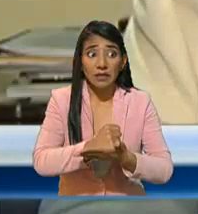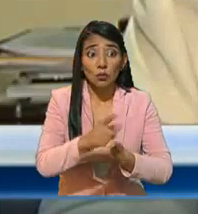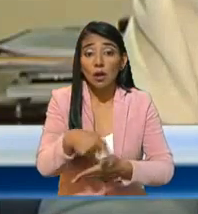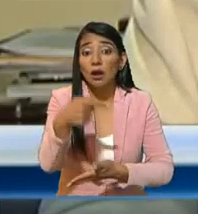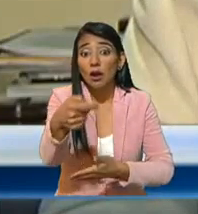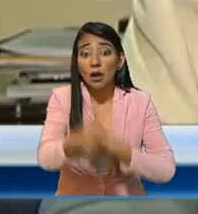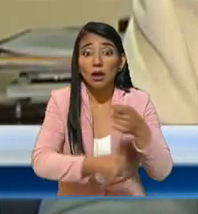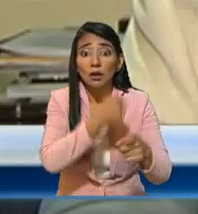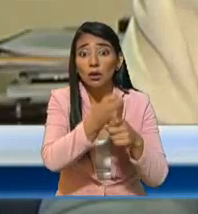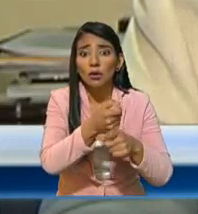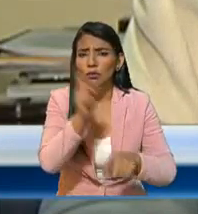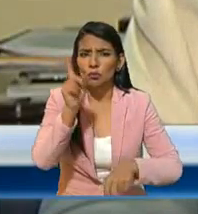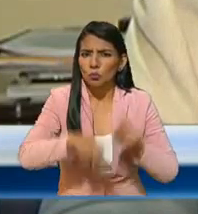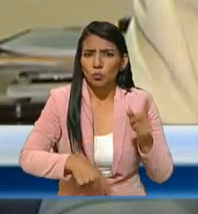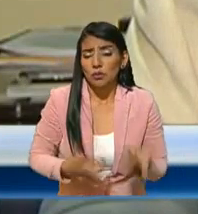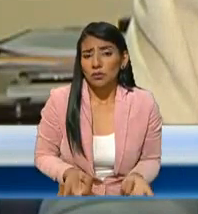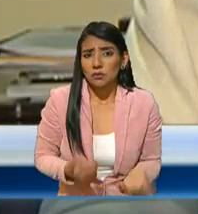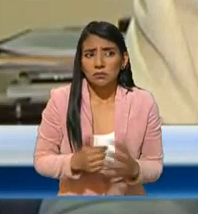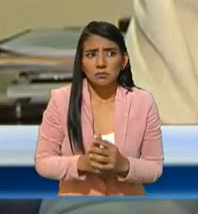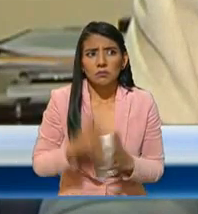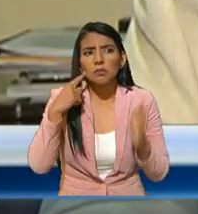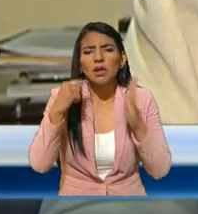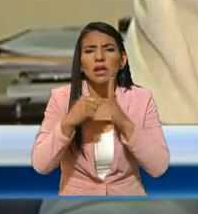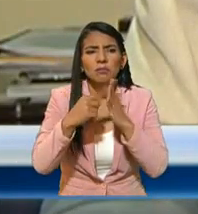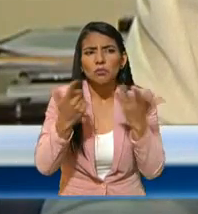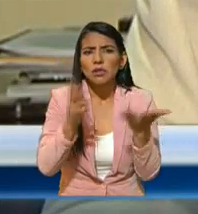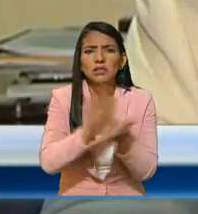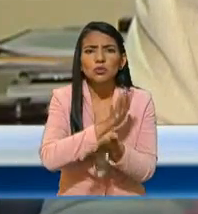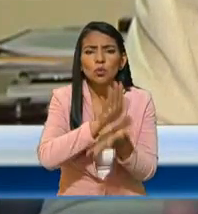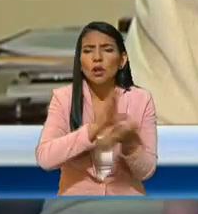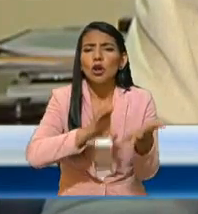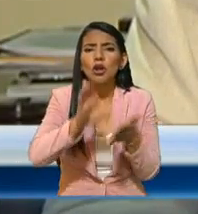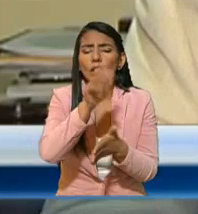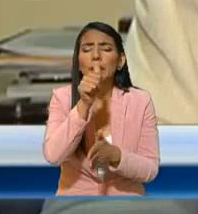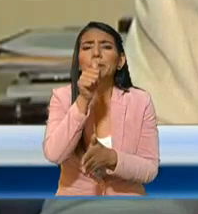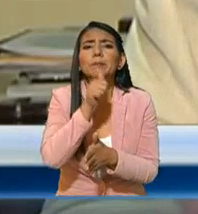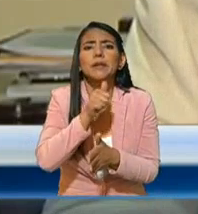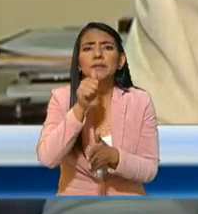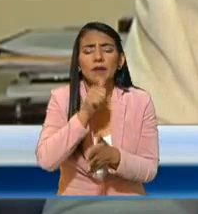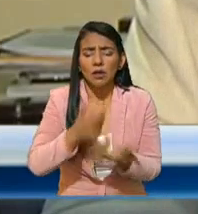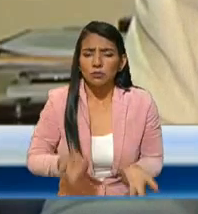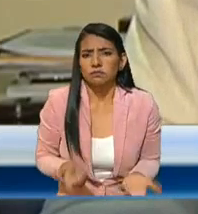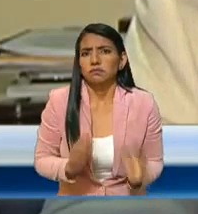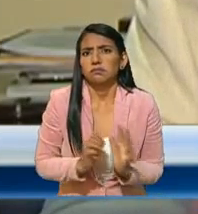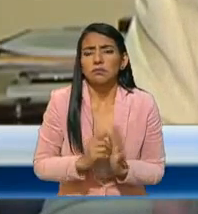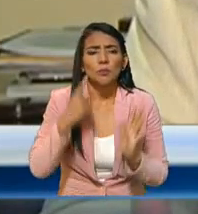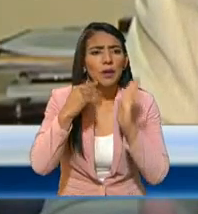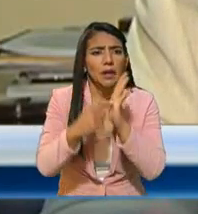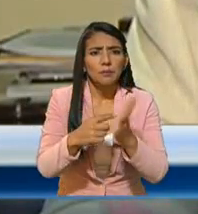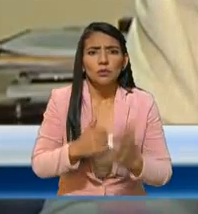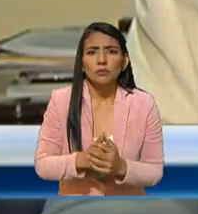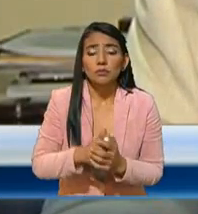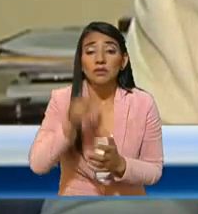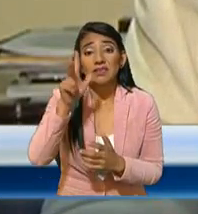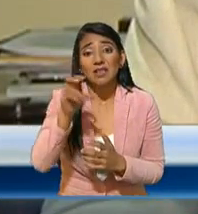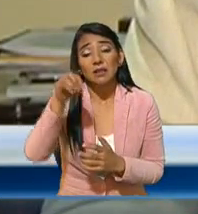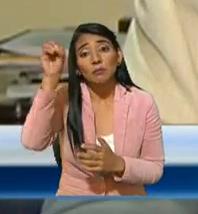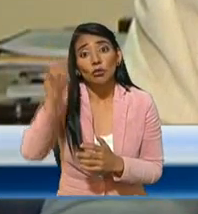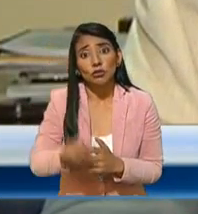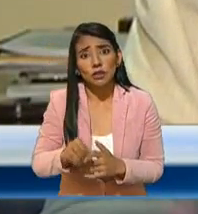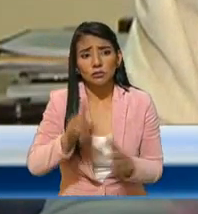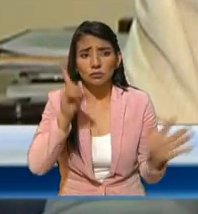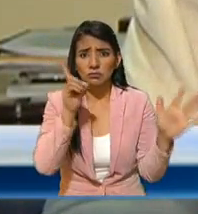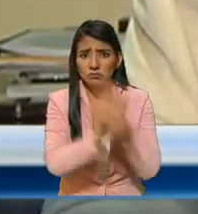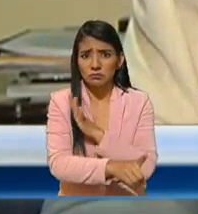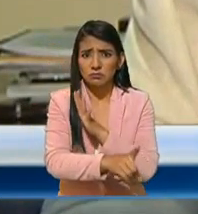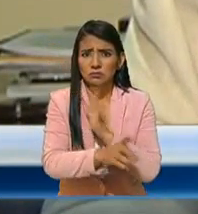siguiente. Imagínese usted un establecimiento privado que empiece a ejercer 30, 40, 50 demandas para